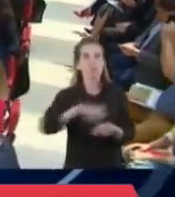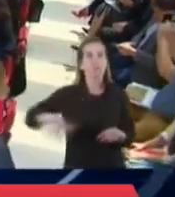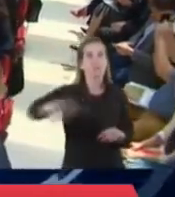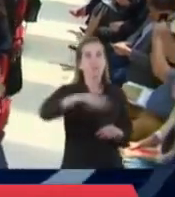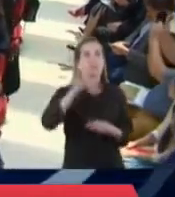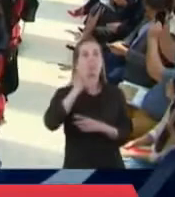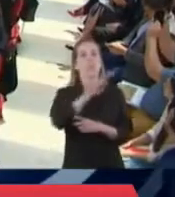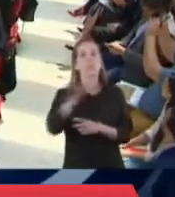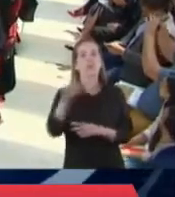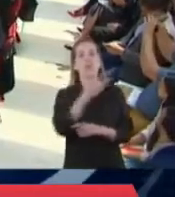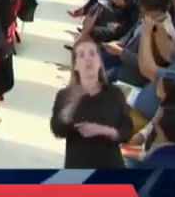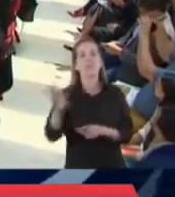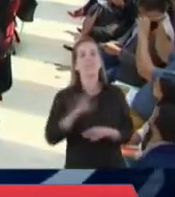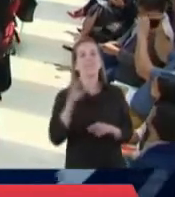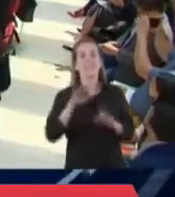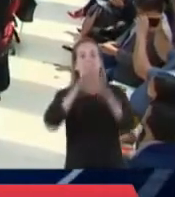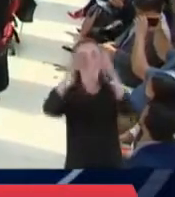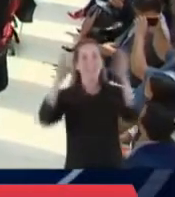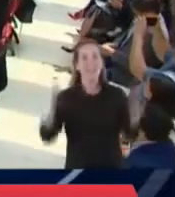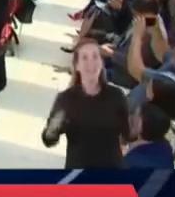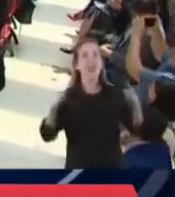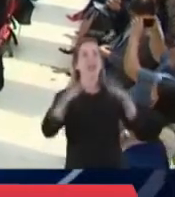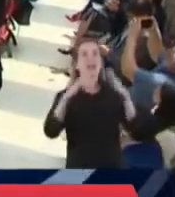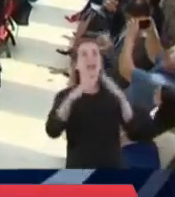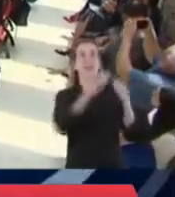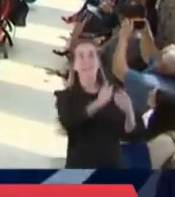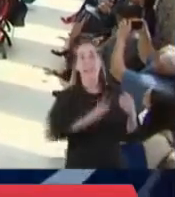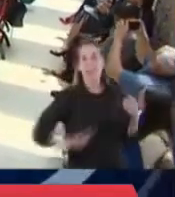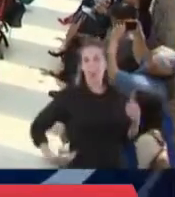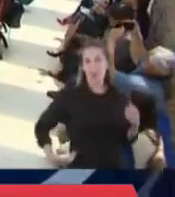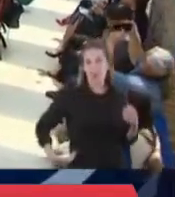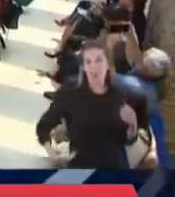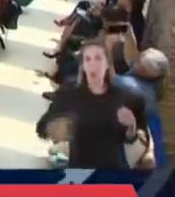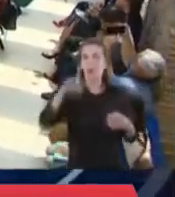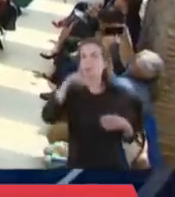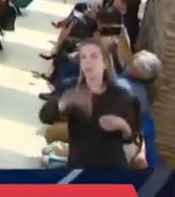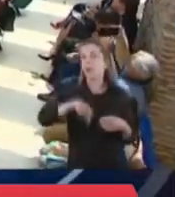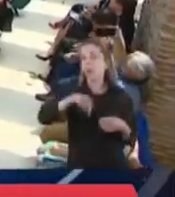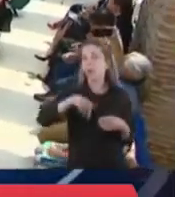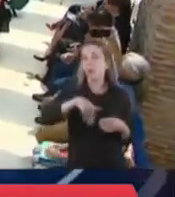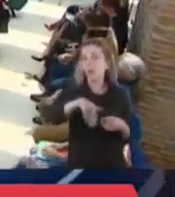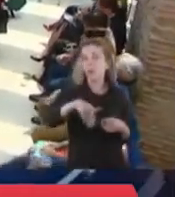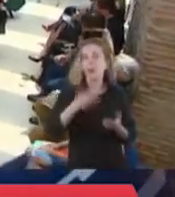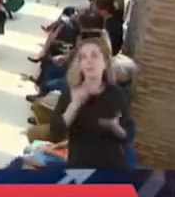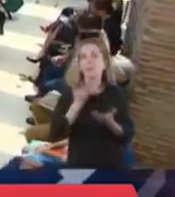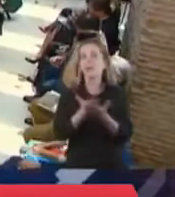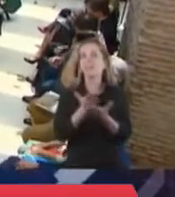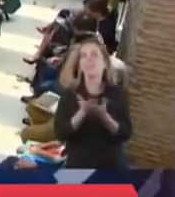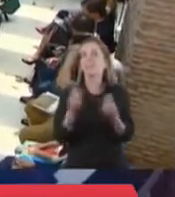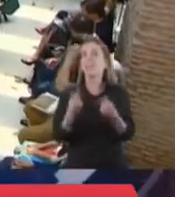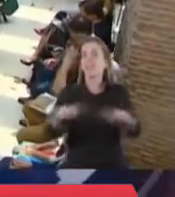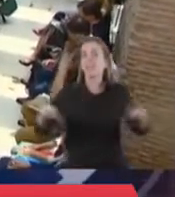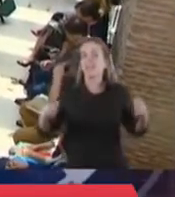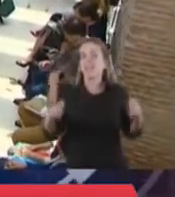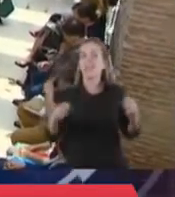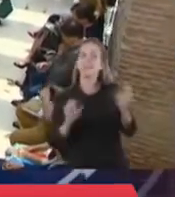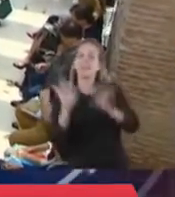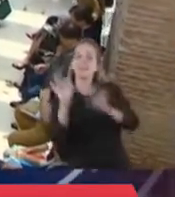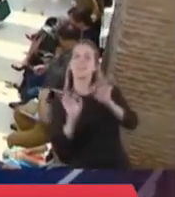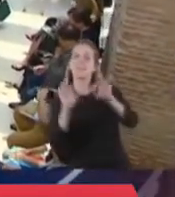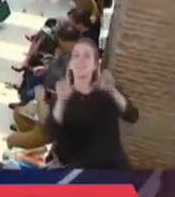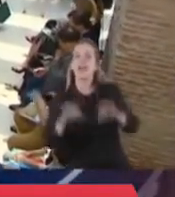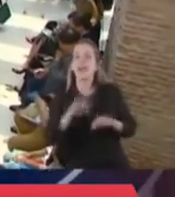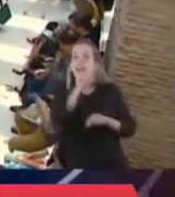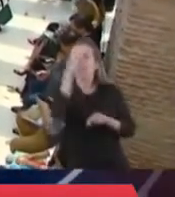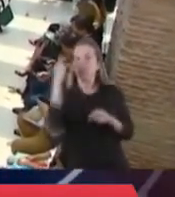tomar juramento a Santiago Maggiotti, el nuevo ministro de Hábitat, de una actividad que se iba a hacer ayer, pero ante el viaje a Brasil